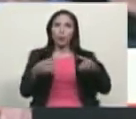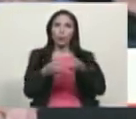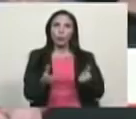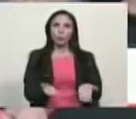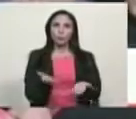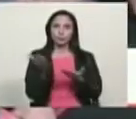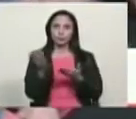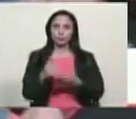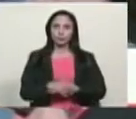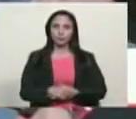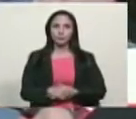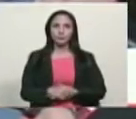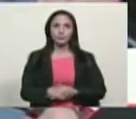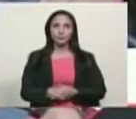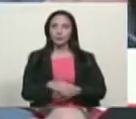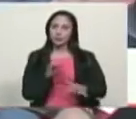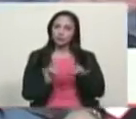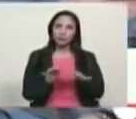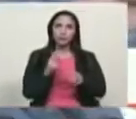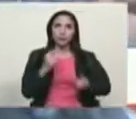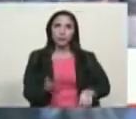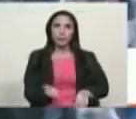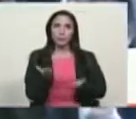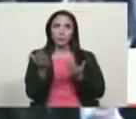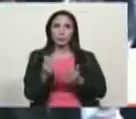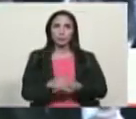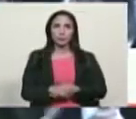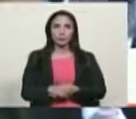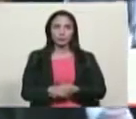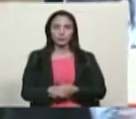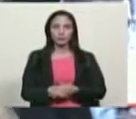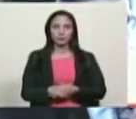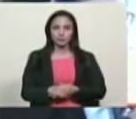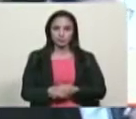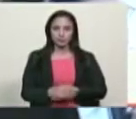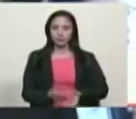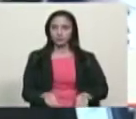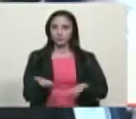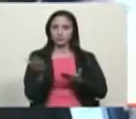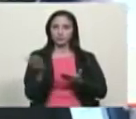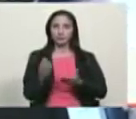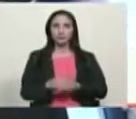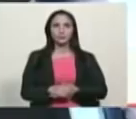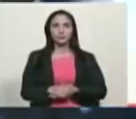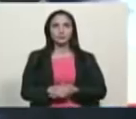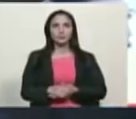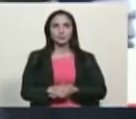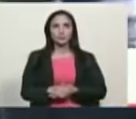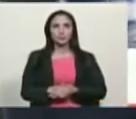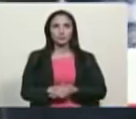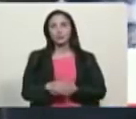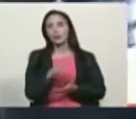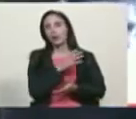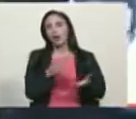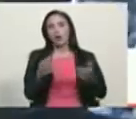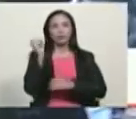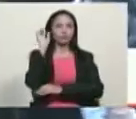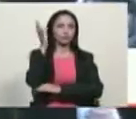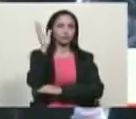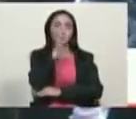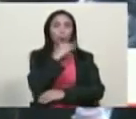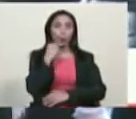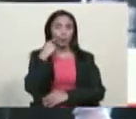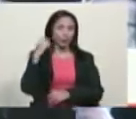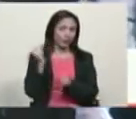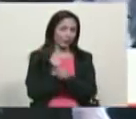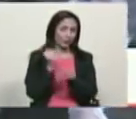miembro de la comisión redactora de la reforma constitucional, Elier Ramírez. El foro juvenil hizo un trabajo